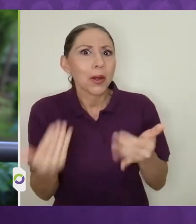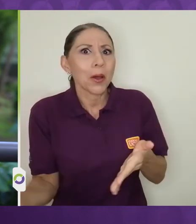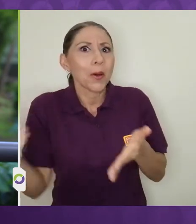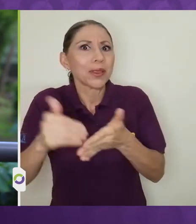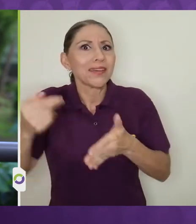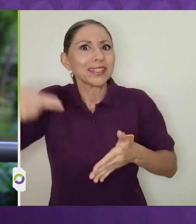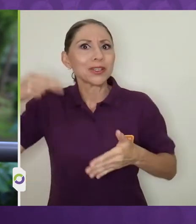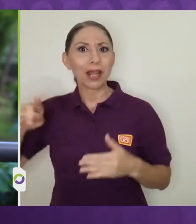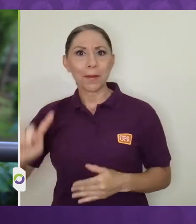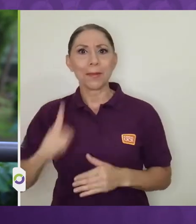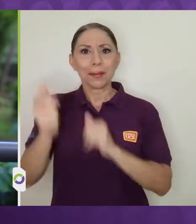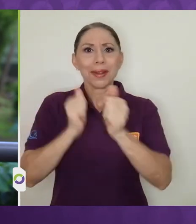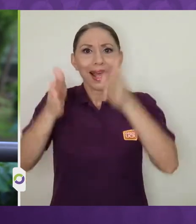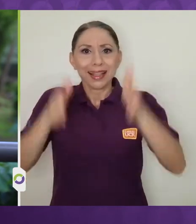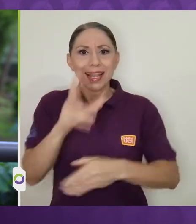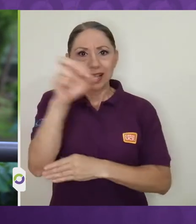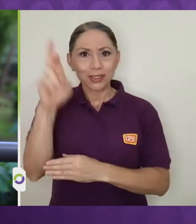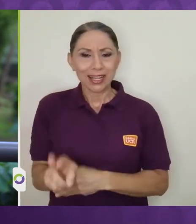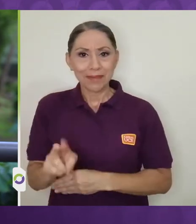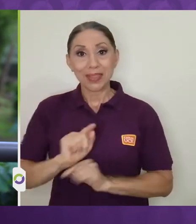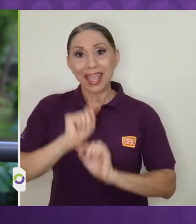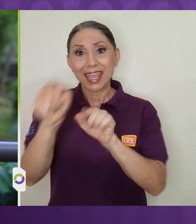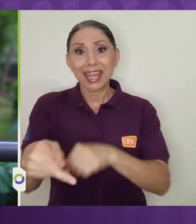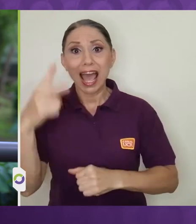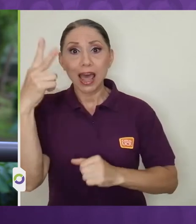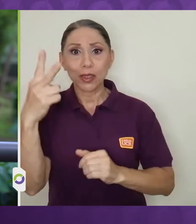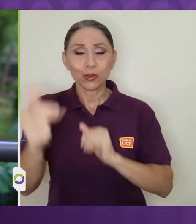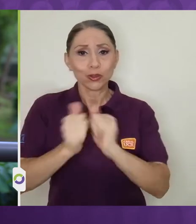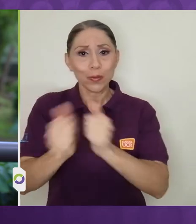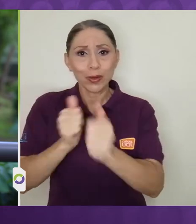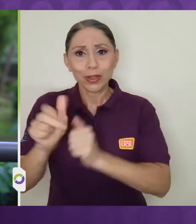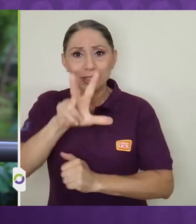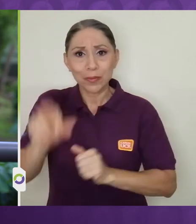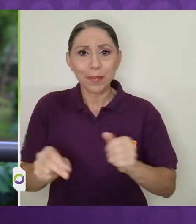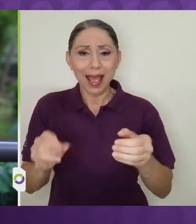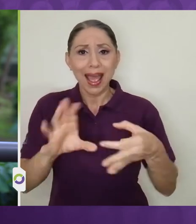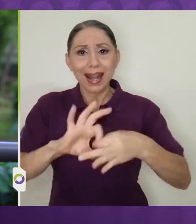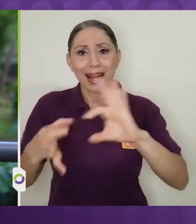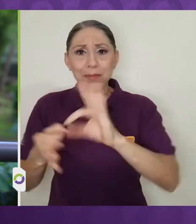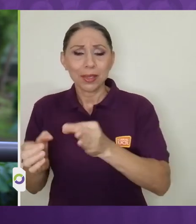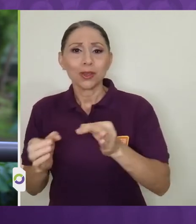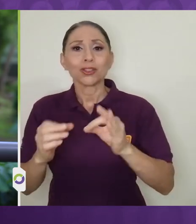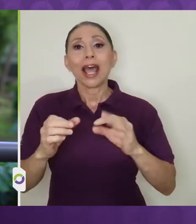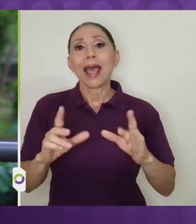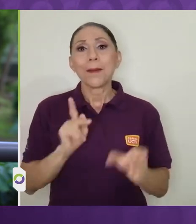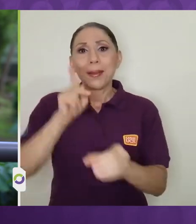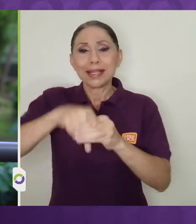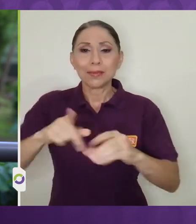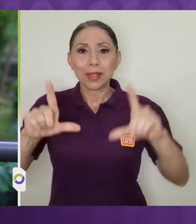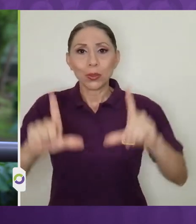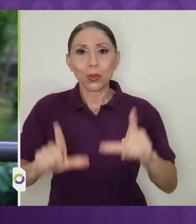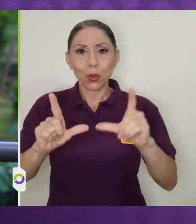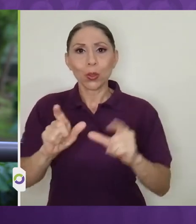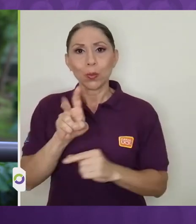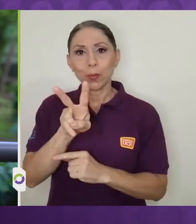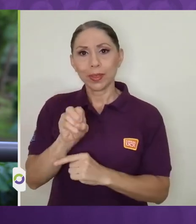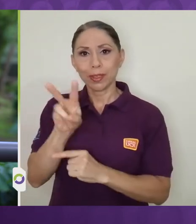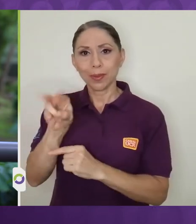ser la primera atleta tica en asistir a 2 justas paralímpicas con participación en Tokio 2020 más uno.